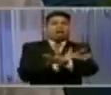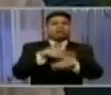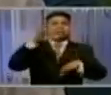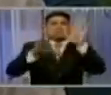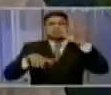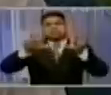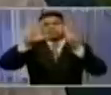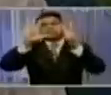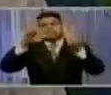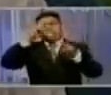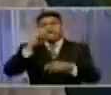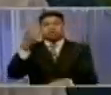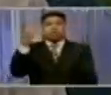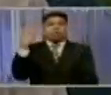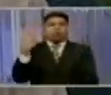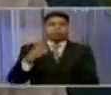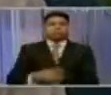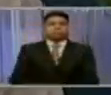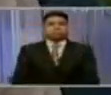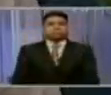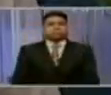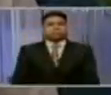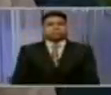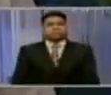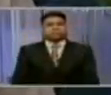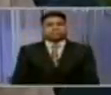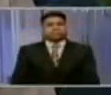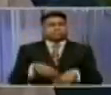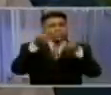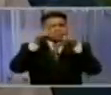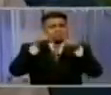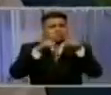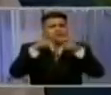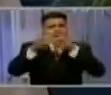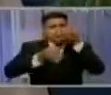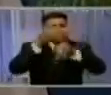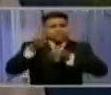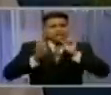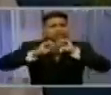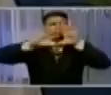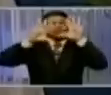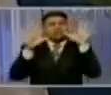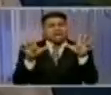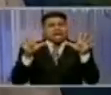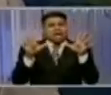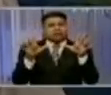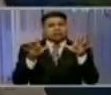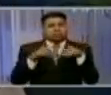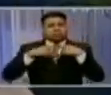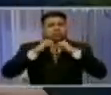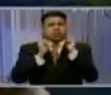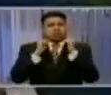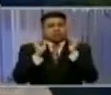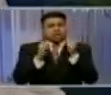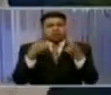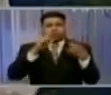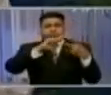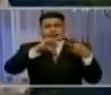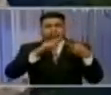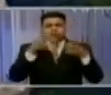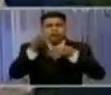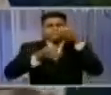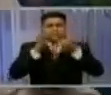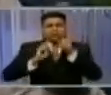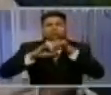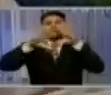lo explicaron con lujo y detalles el profesor Aristóbulo Isturiz y el profesor Rodolfo Pérez. Los felicito por